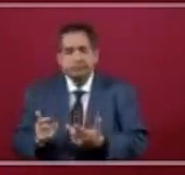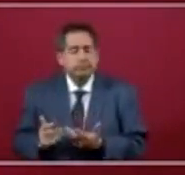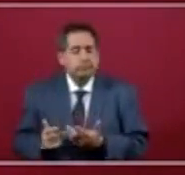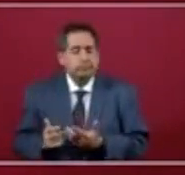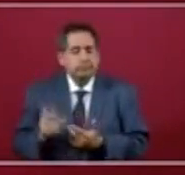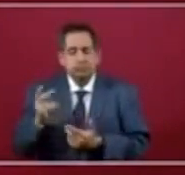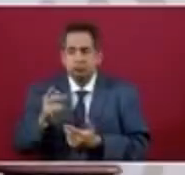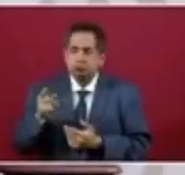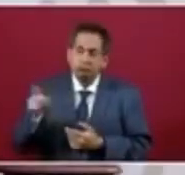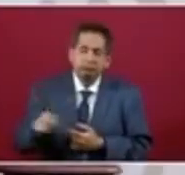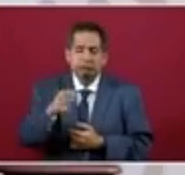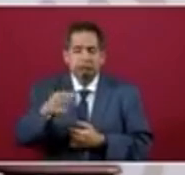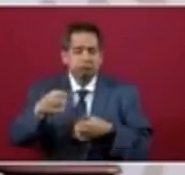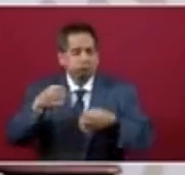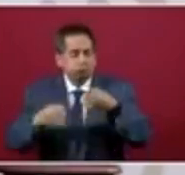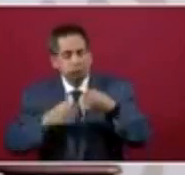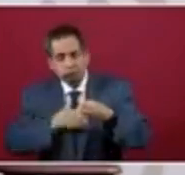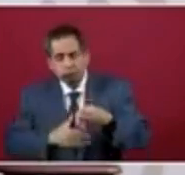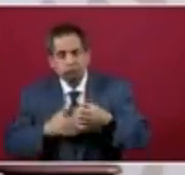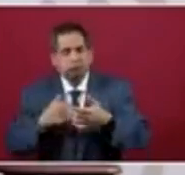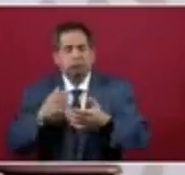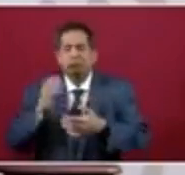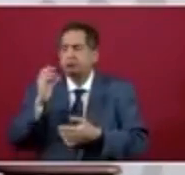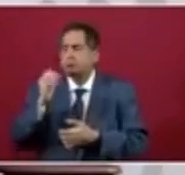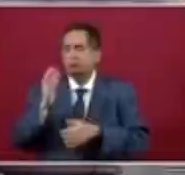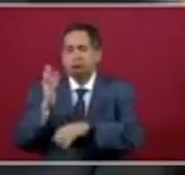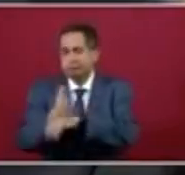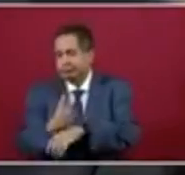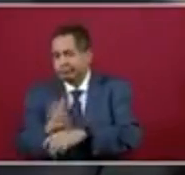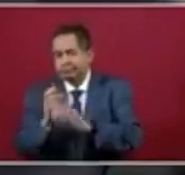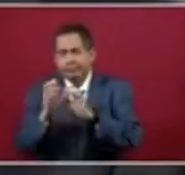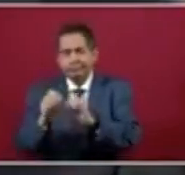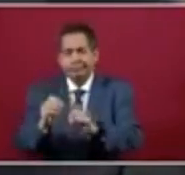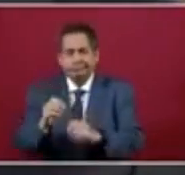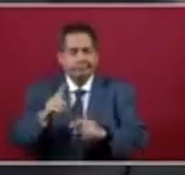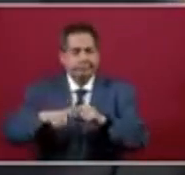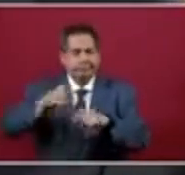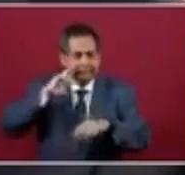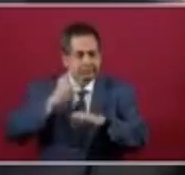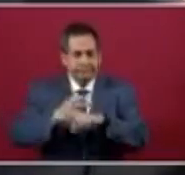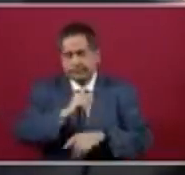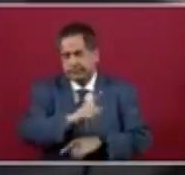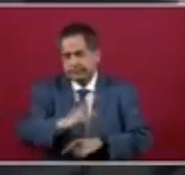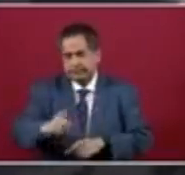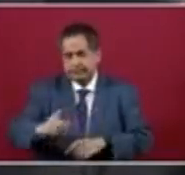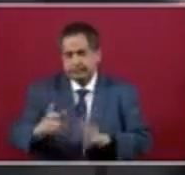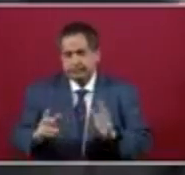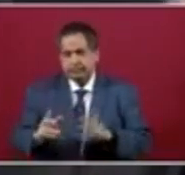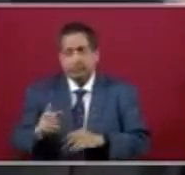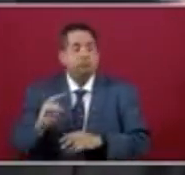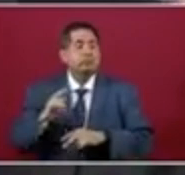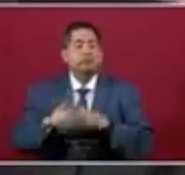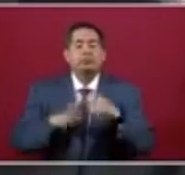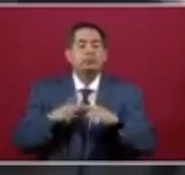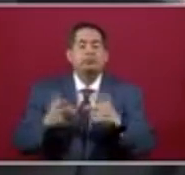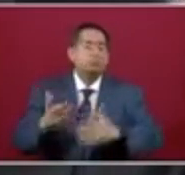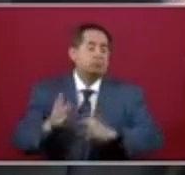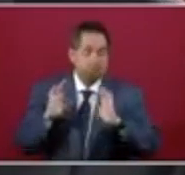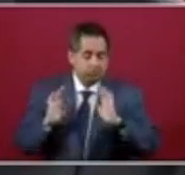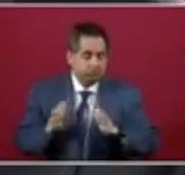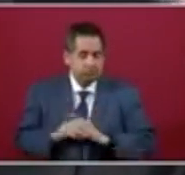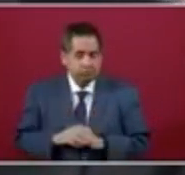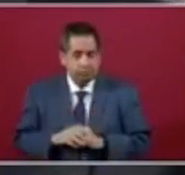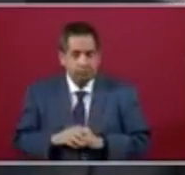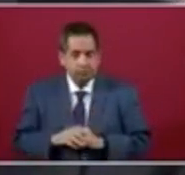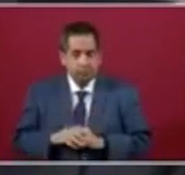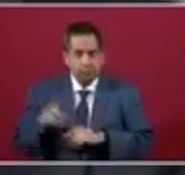se enjuicie, se castigue a responsables, y si lo van a hacer los